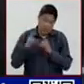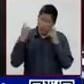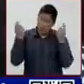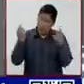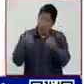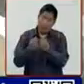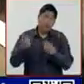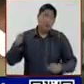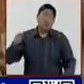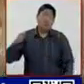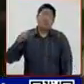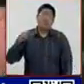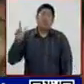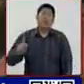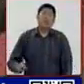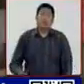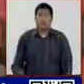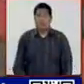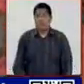departamento de La Paz.